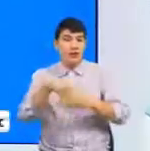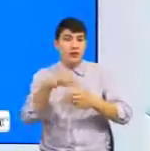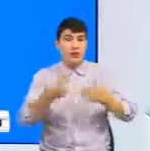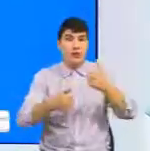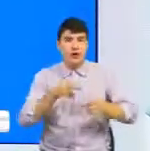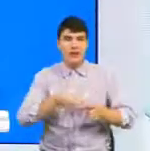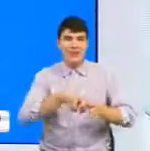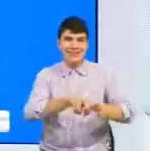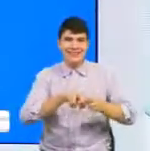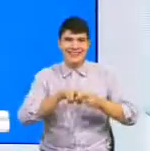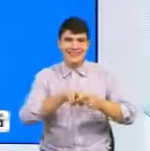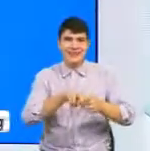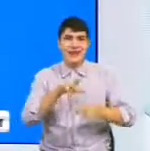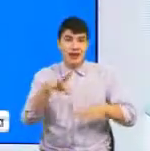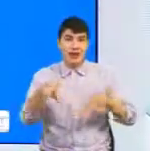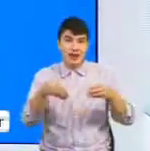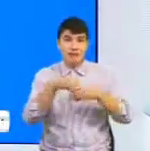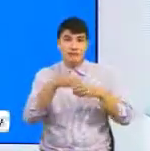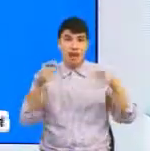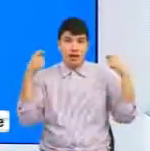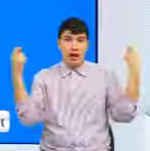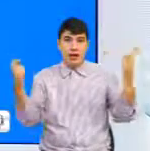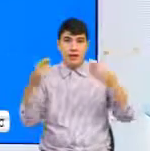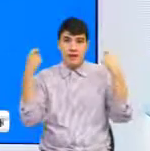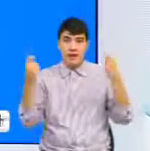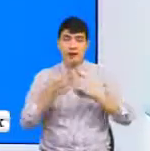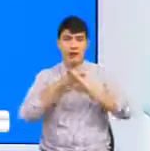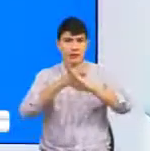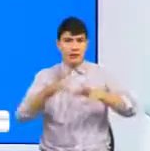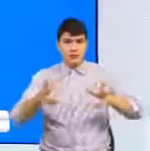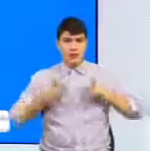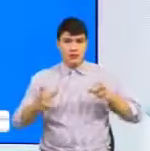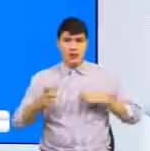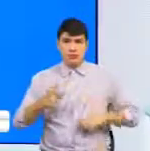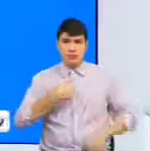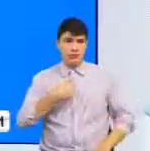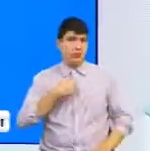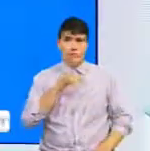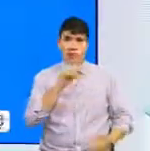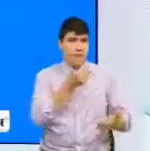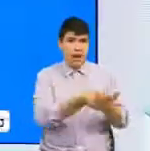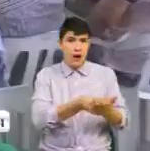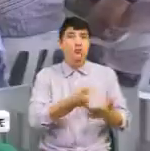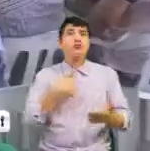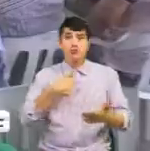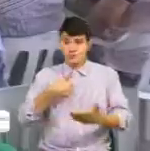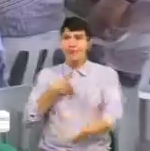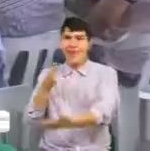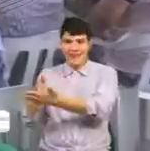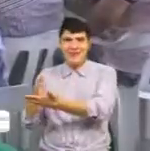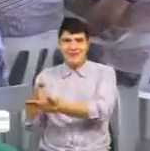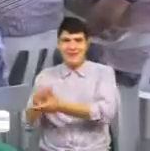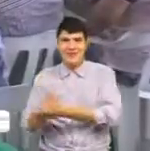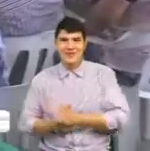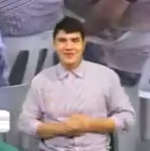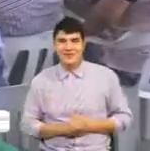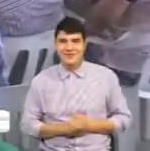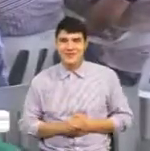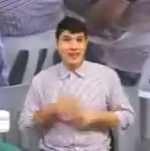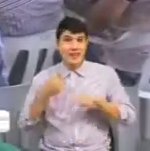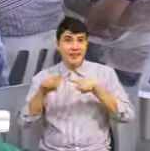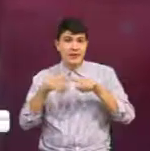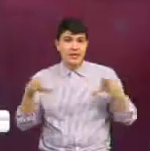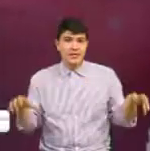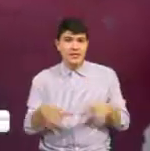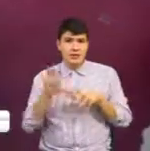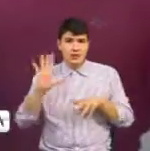del transporte, quien se une a la campaña contra la extorsión. Yo no pago, yo denuncio. Dentro de las diferentes acciones que desarrolla